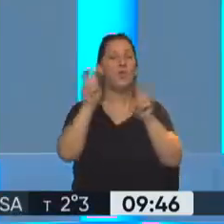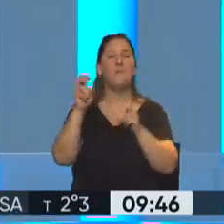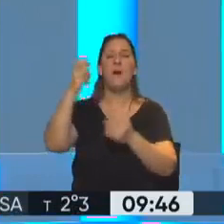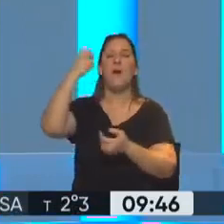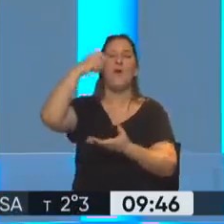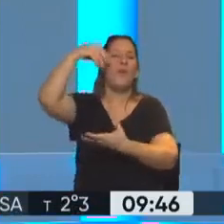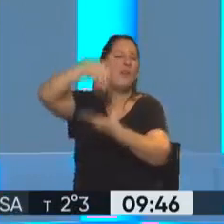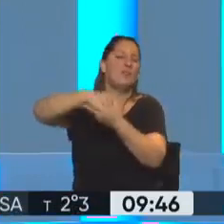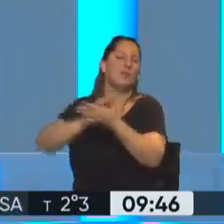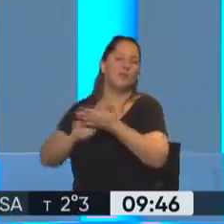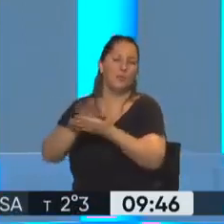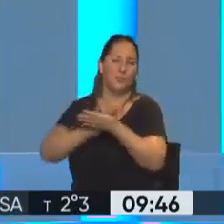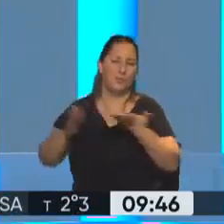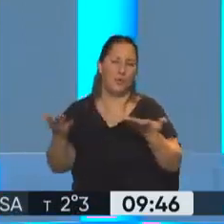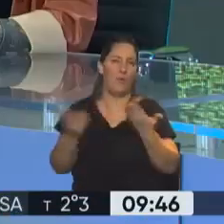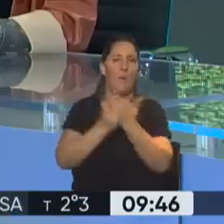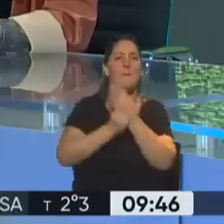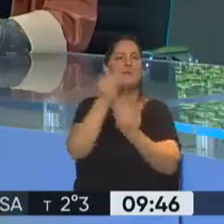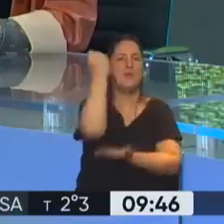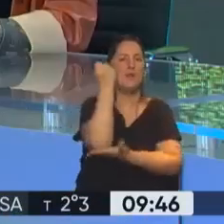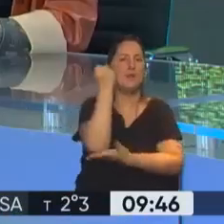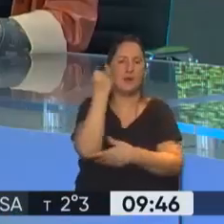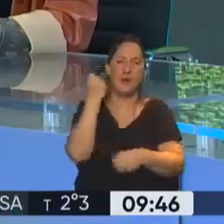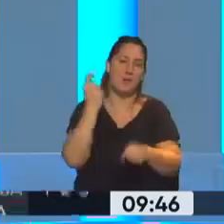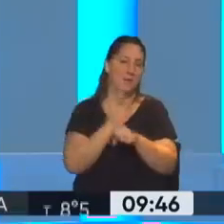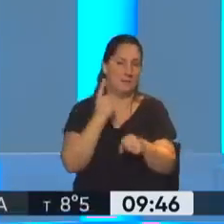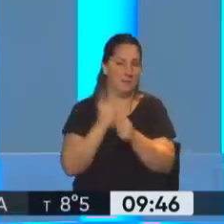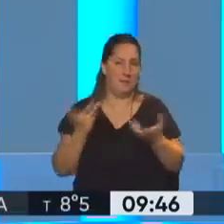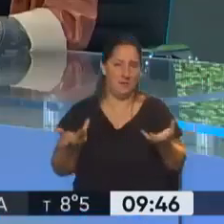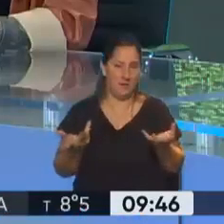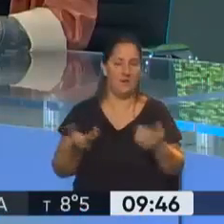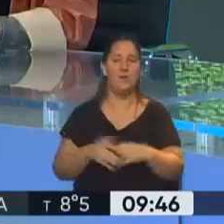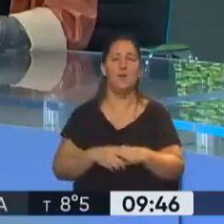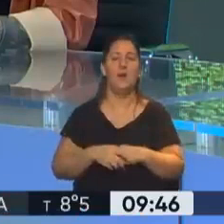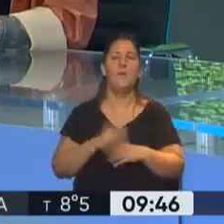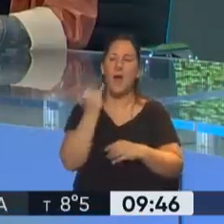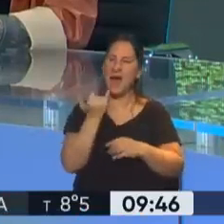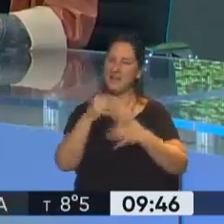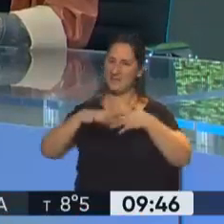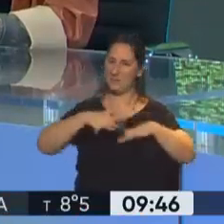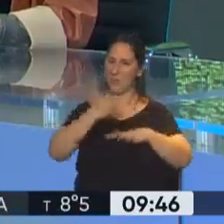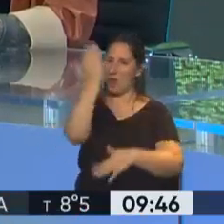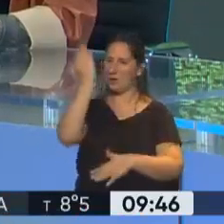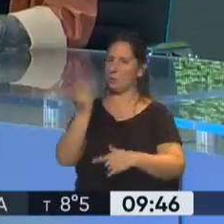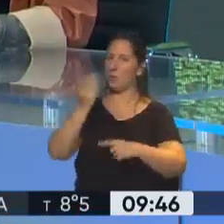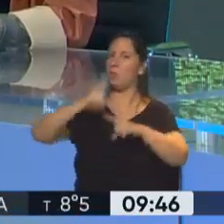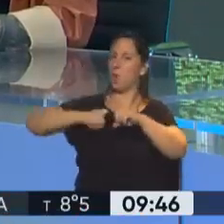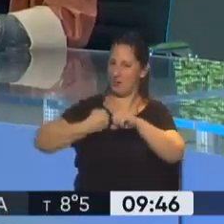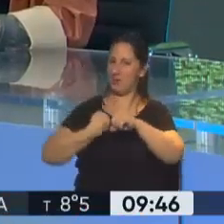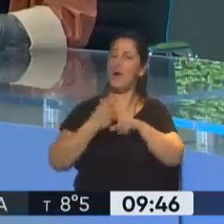congreso de la nación no puede salir de que se están discutiendo además política que surge también